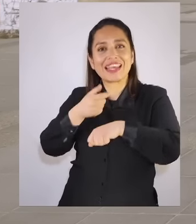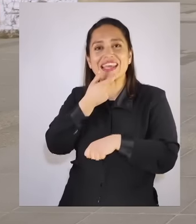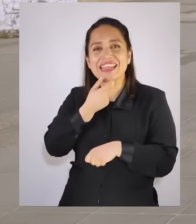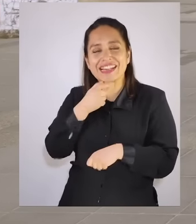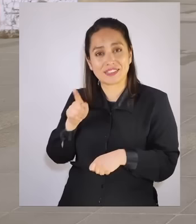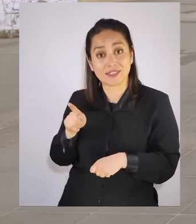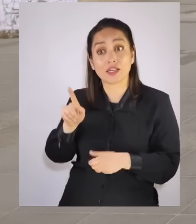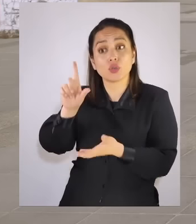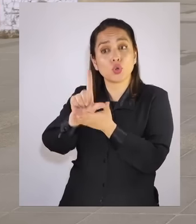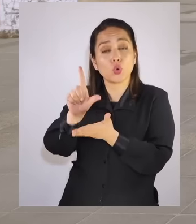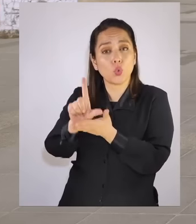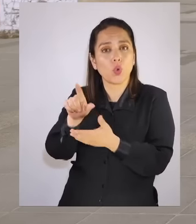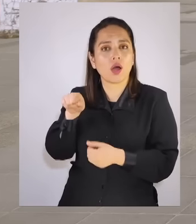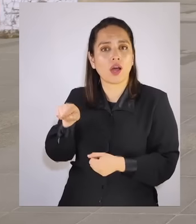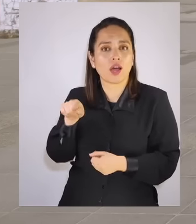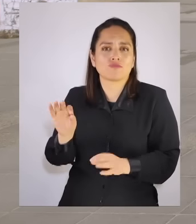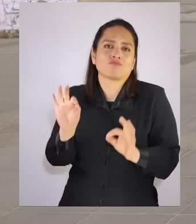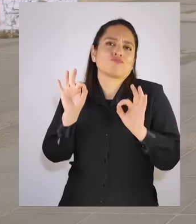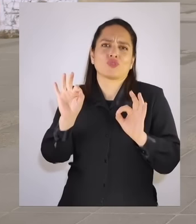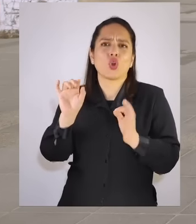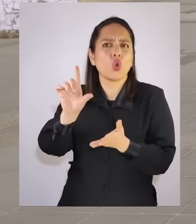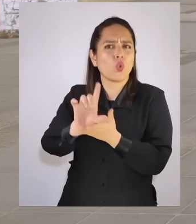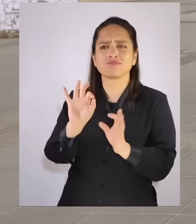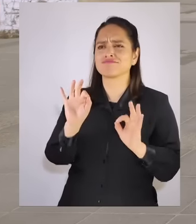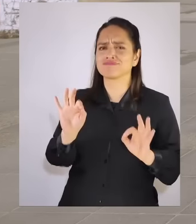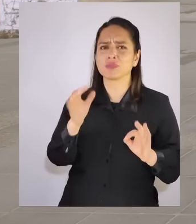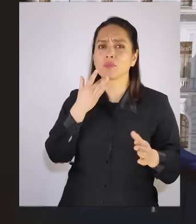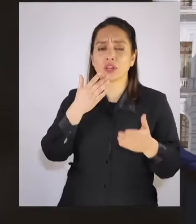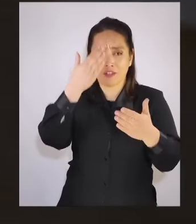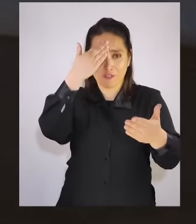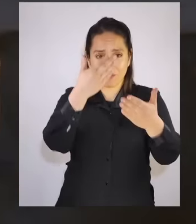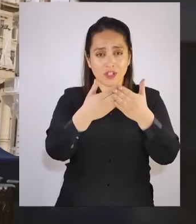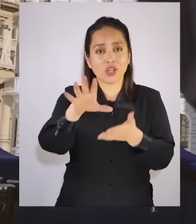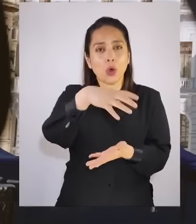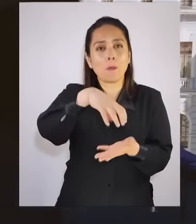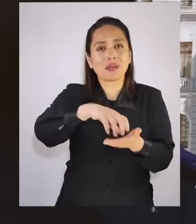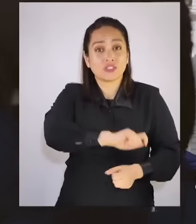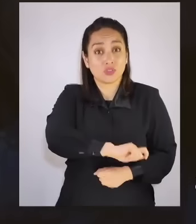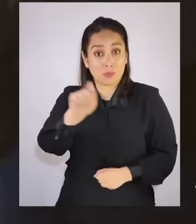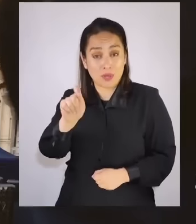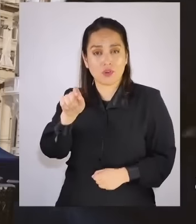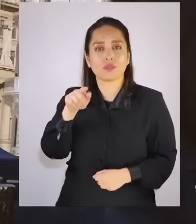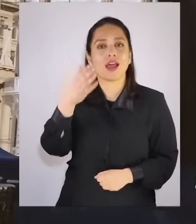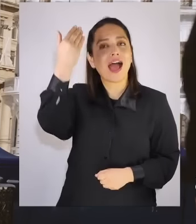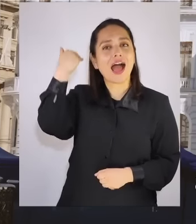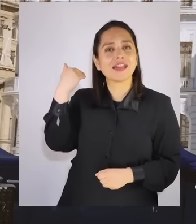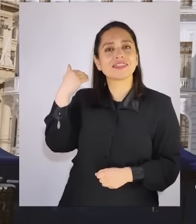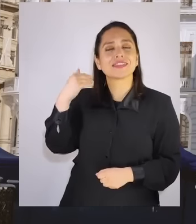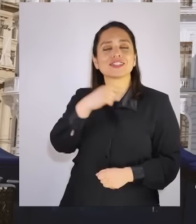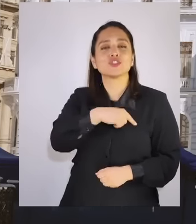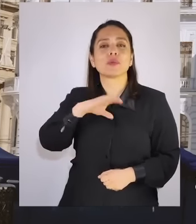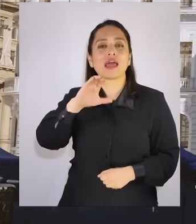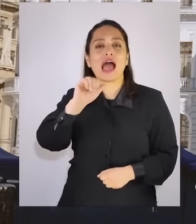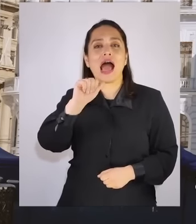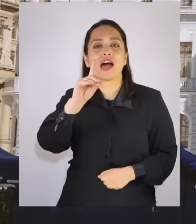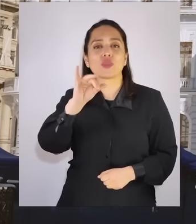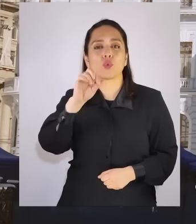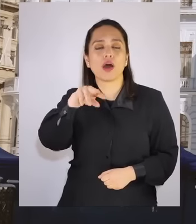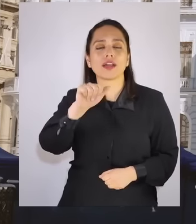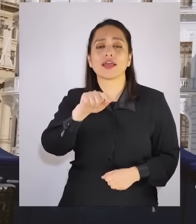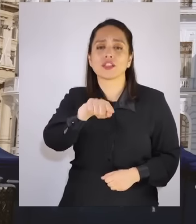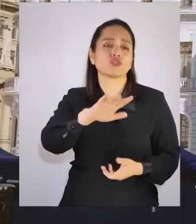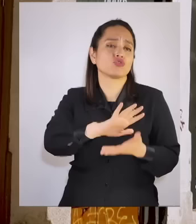Era un lugar extremadamente bien ubicado, estamos frente a la hoy día Plaza Sotomayor, en ese momento Plaza de la Aduana. Por aquí pasaba